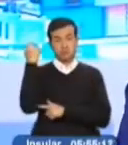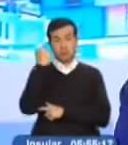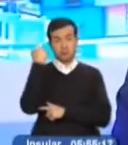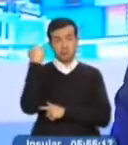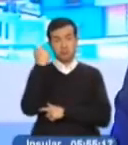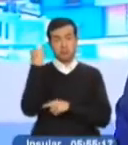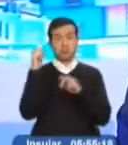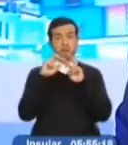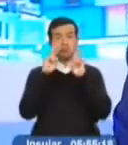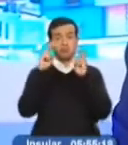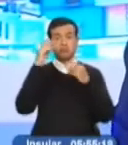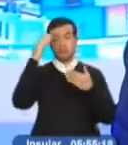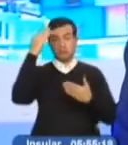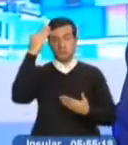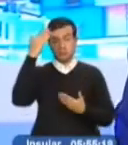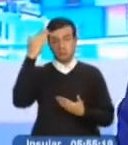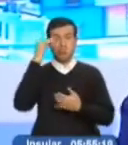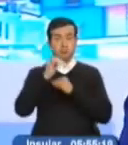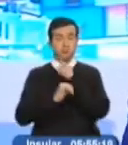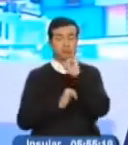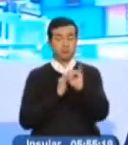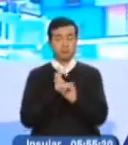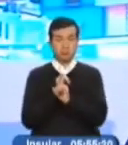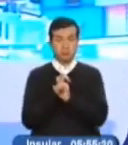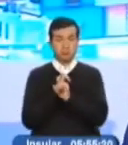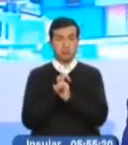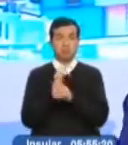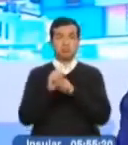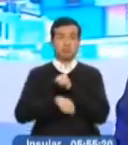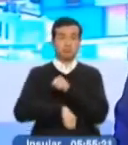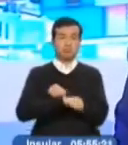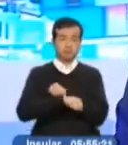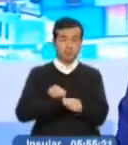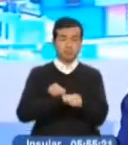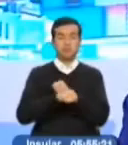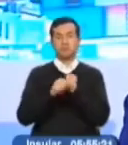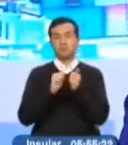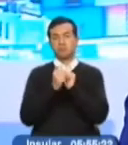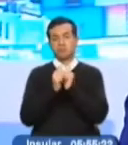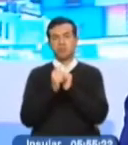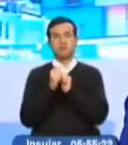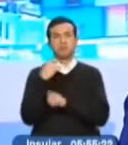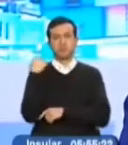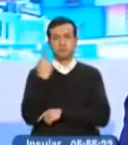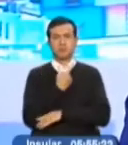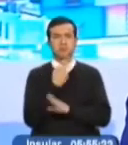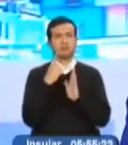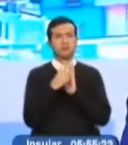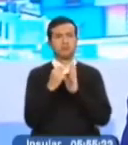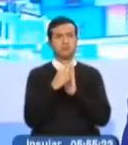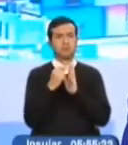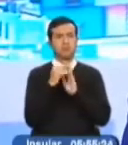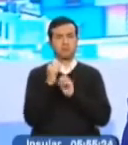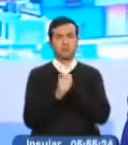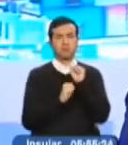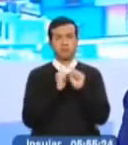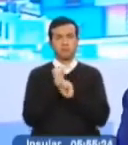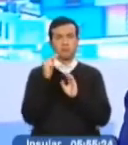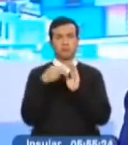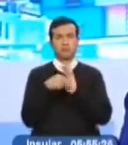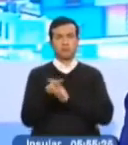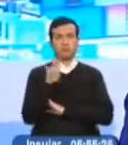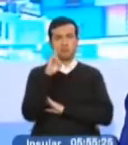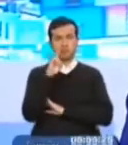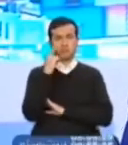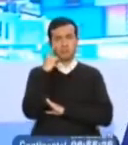en el contexto de la política internacional, del deporte. Nosotros como Servicio de Rentas Internas, desde el año 2007